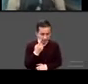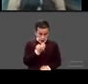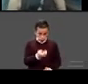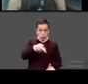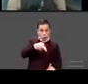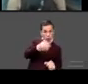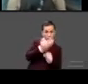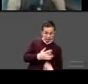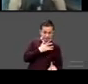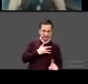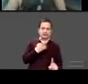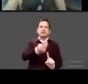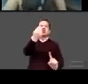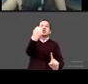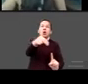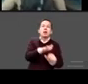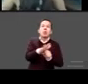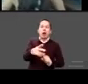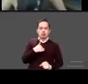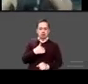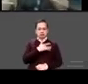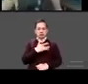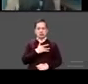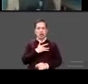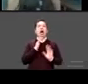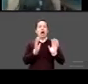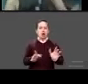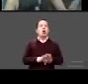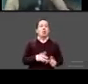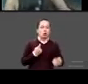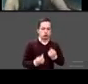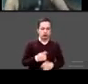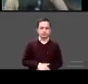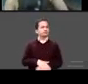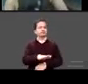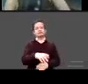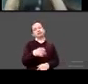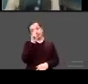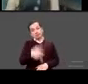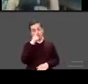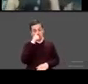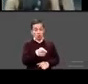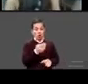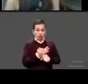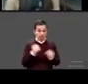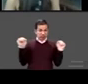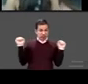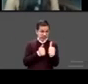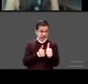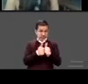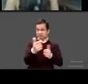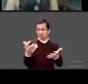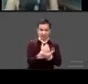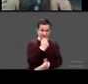y cómo puedo atenderlo. Entonces, decirle, mira, lo que estás sintiendo es muchísima frustración porque no ganaste la carrera, ¿no? Pero mira, la próxima vez vamos a